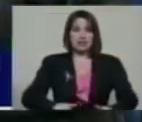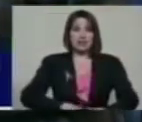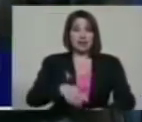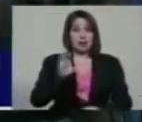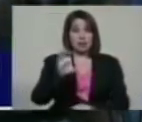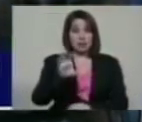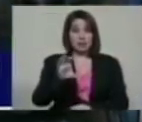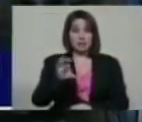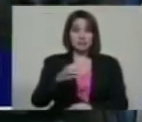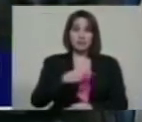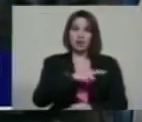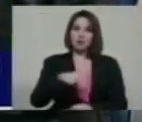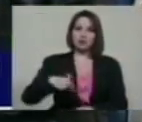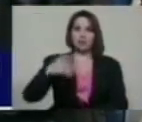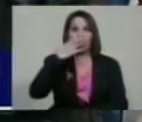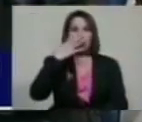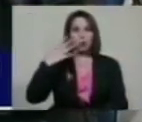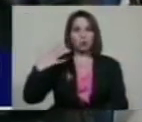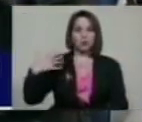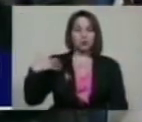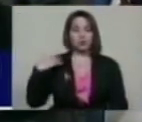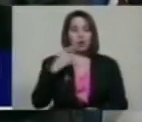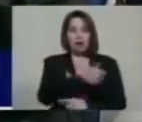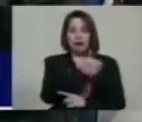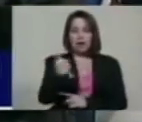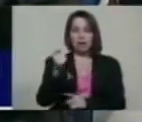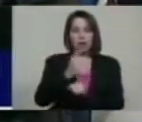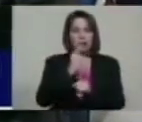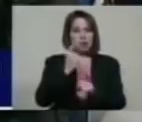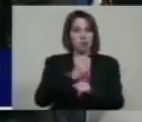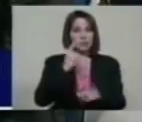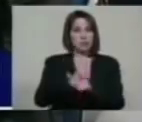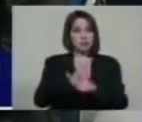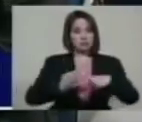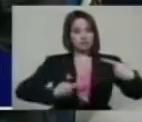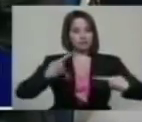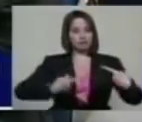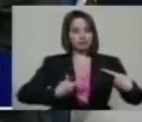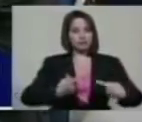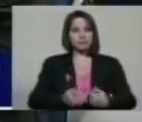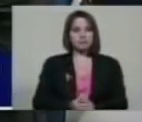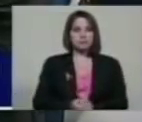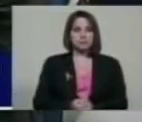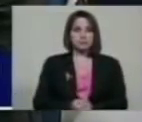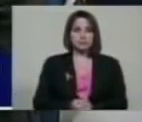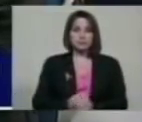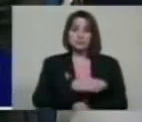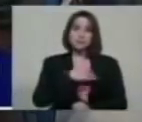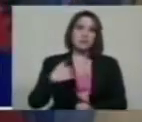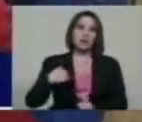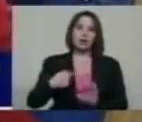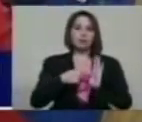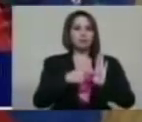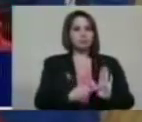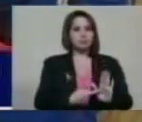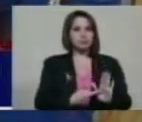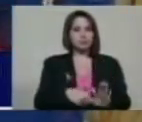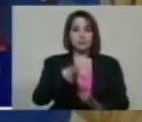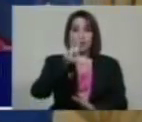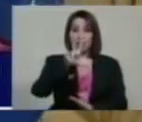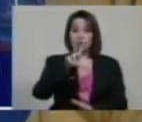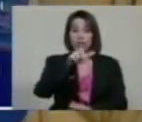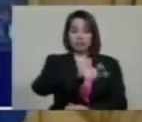y que nos llenaron de mucho orgullo en cada una de las competencias, en cada una de las justas deportivas. Quiero presentar, presidente, a los 3